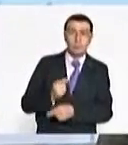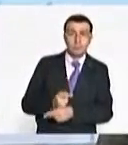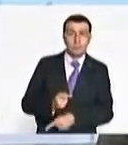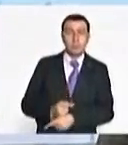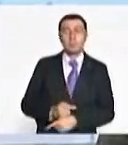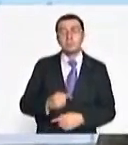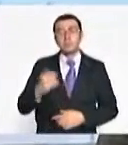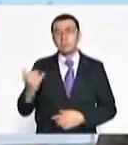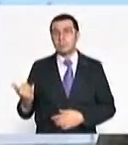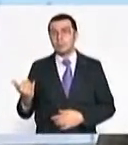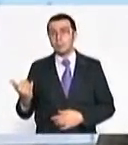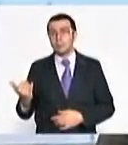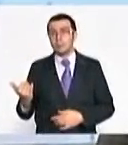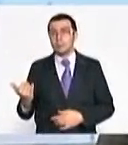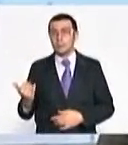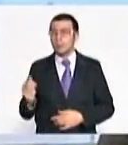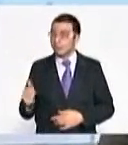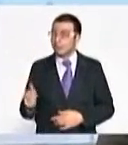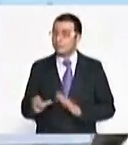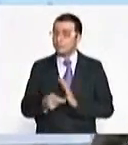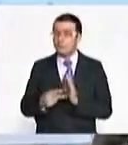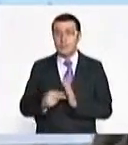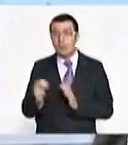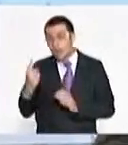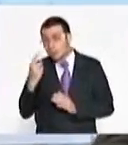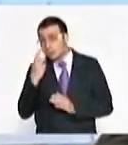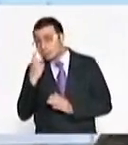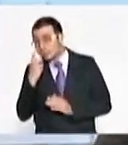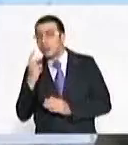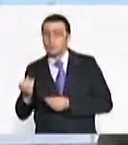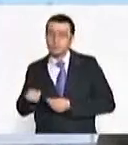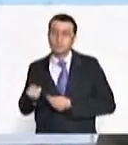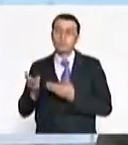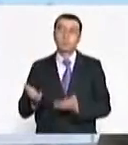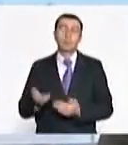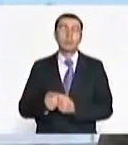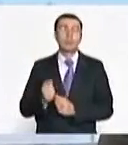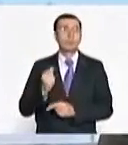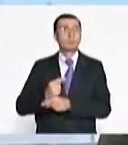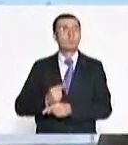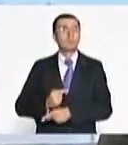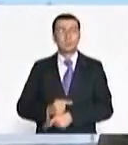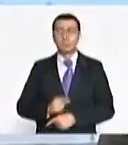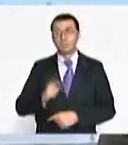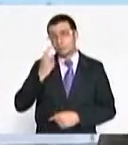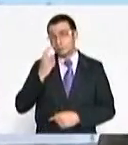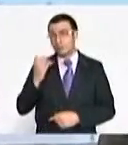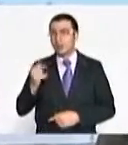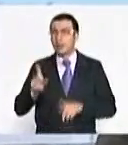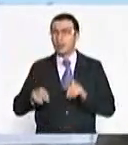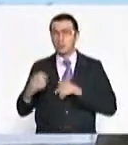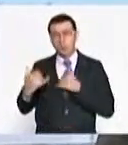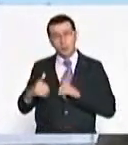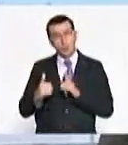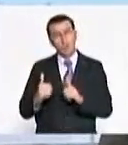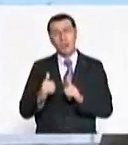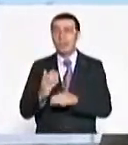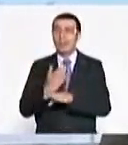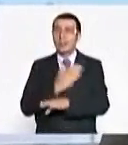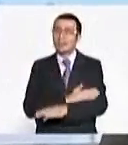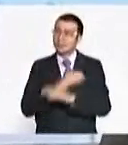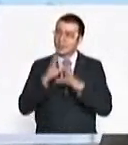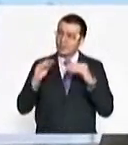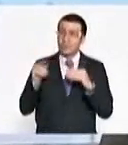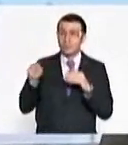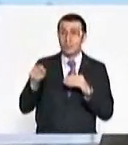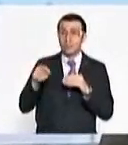es decir, que le están vendiendo el producto que no es, para que precisamente no caigan en estos engaños que hablábamos durante